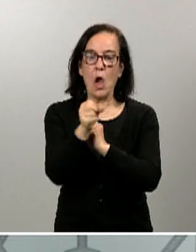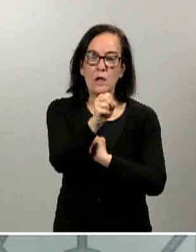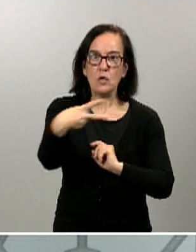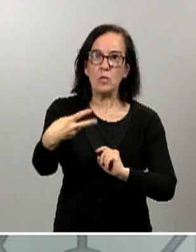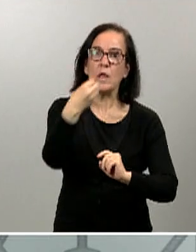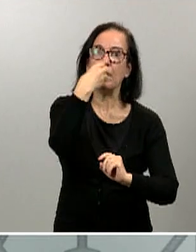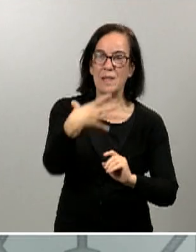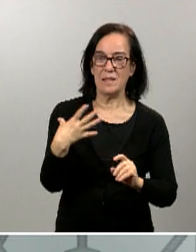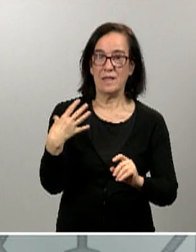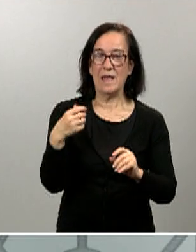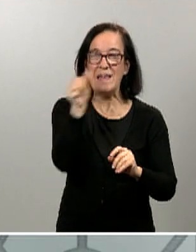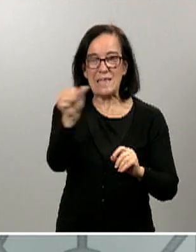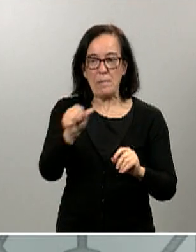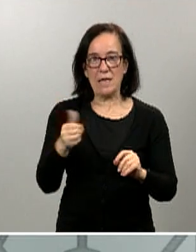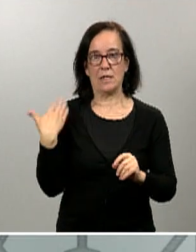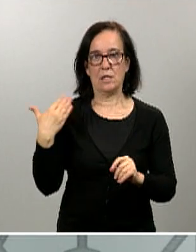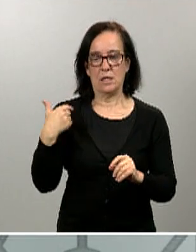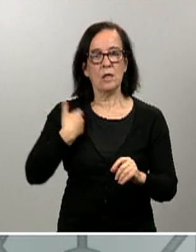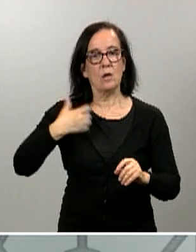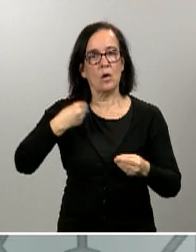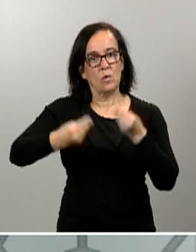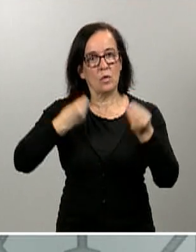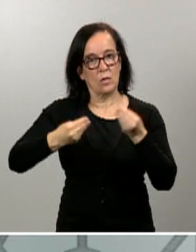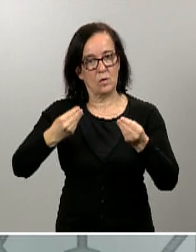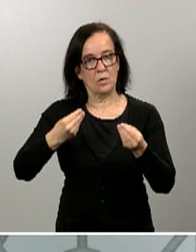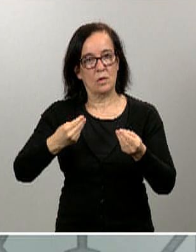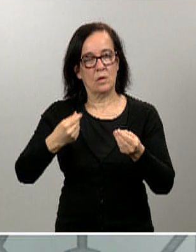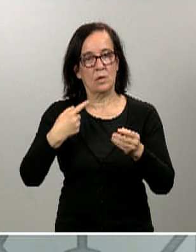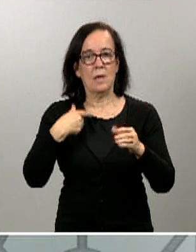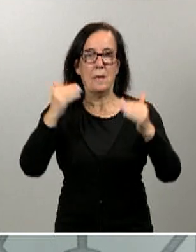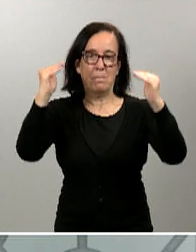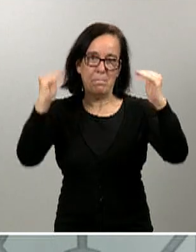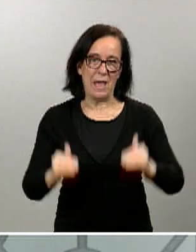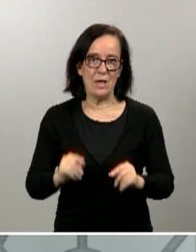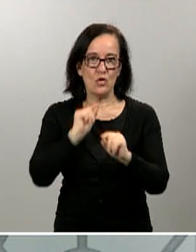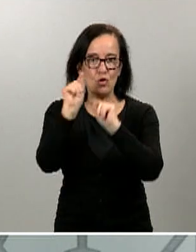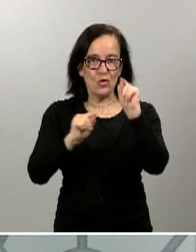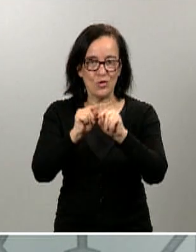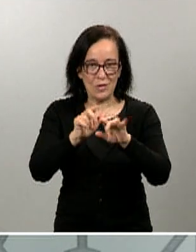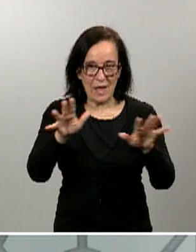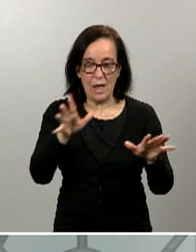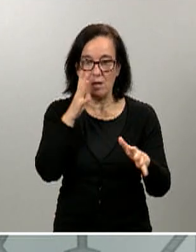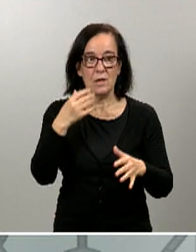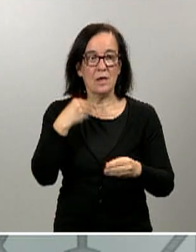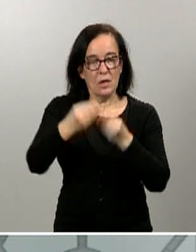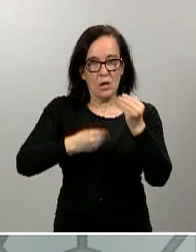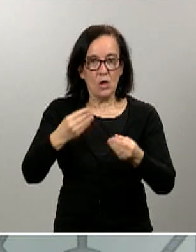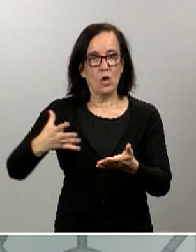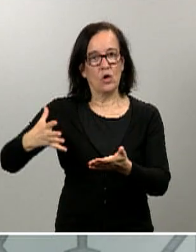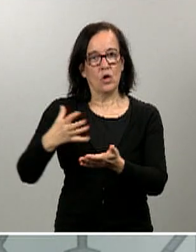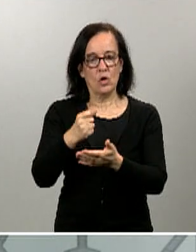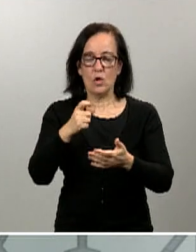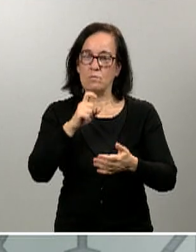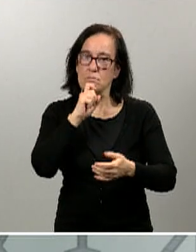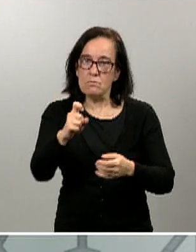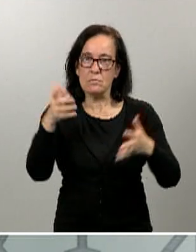anteriores, que ya estaba consiguiendo disminuir la transmisión y, en cualquier caso, se han hecho todo tipo de recomendaciones y se